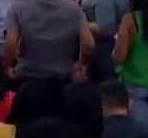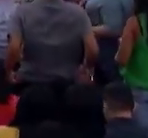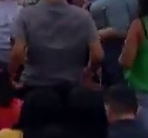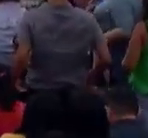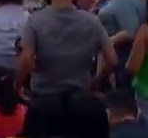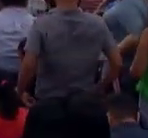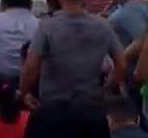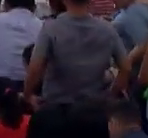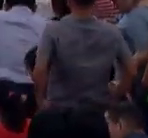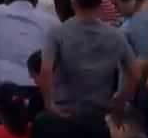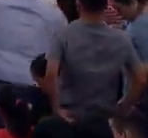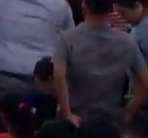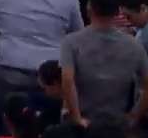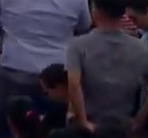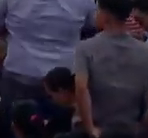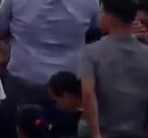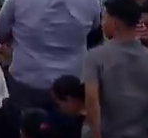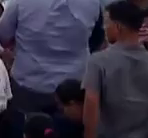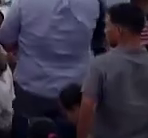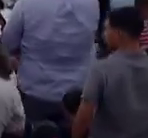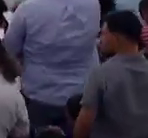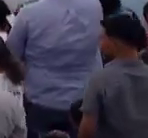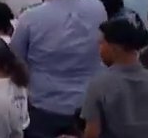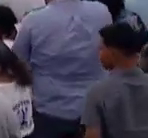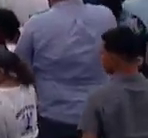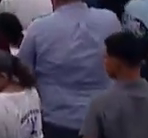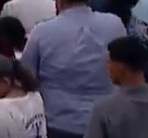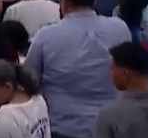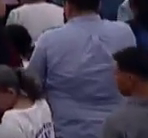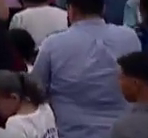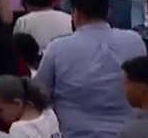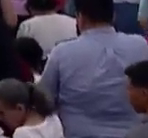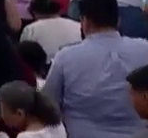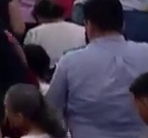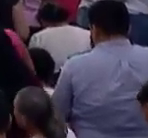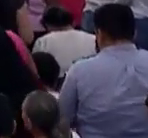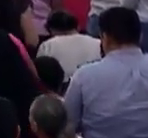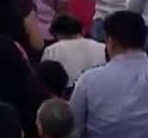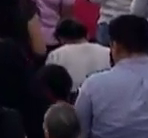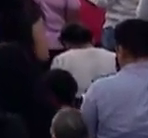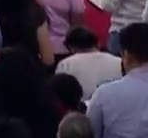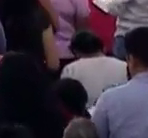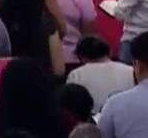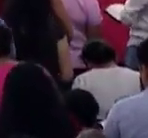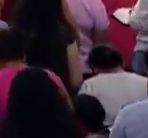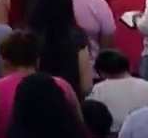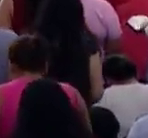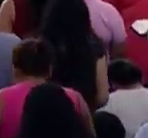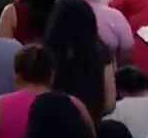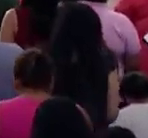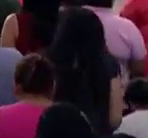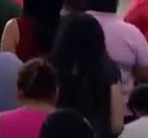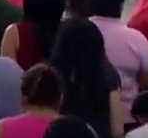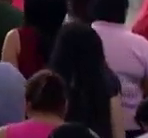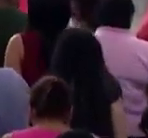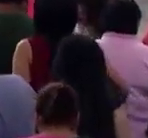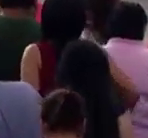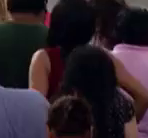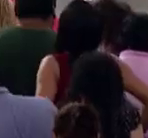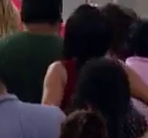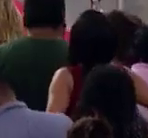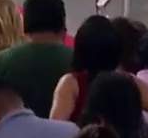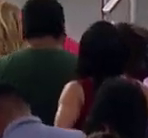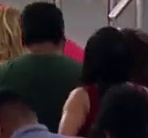ofrecieron? ¿Y a ti qué te ofrecieron? Quiero hablar de la tentación que se nos presenta a diario para dejar